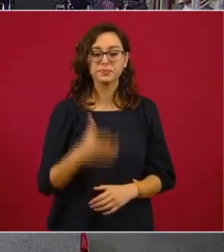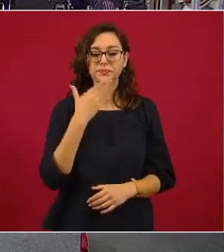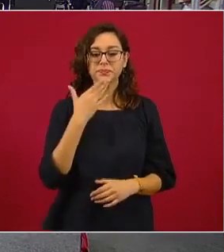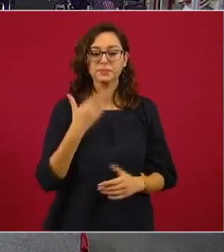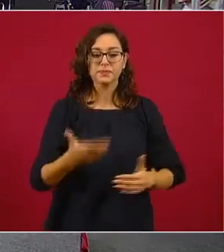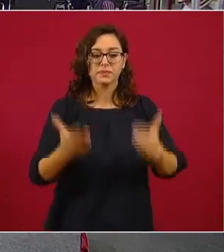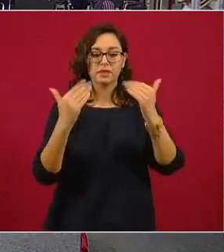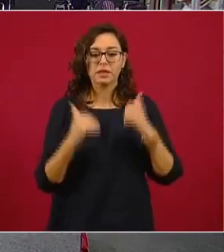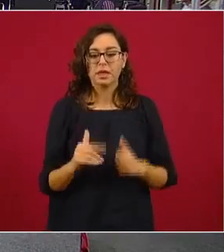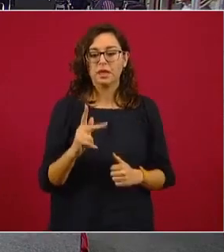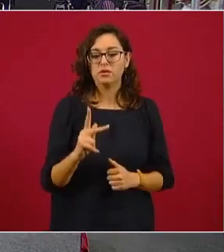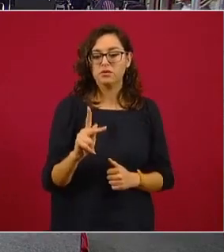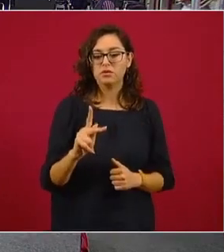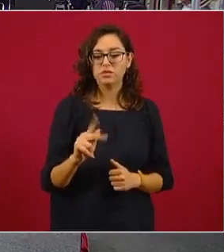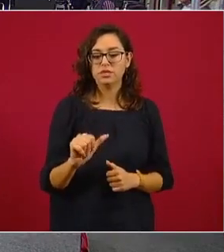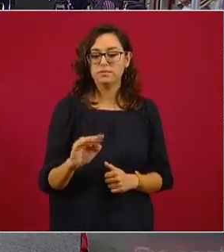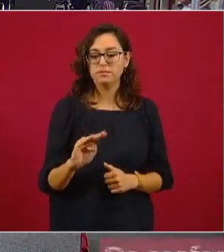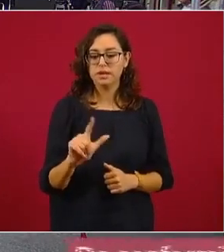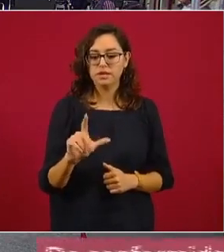Pablo